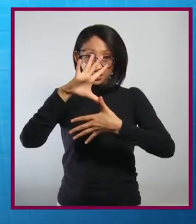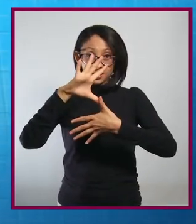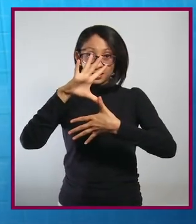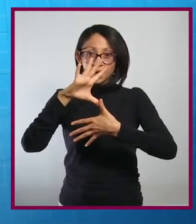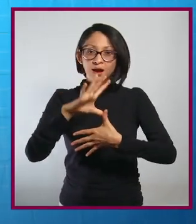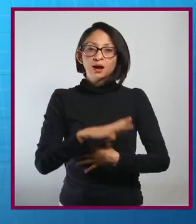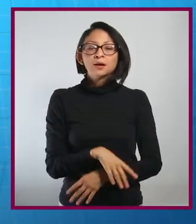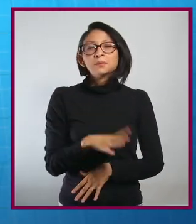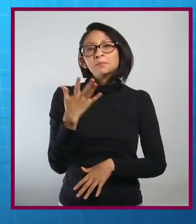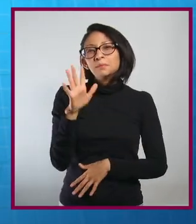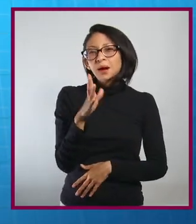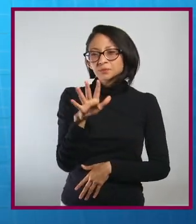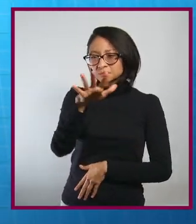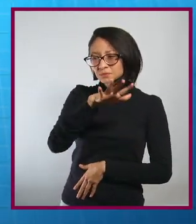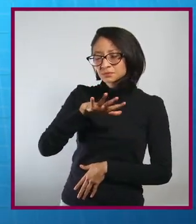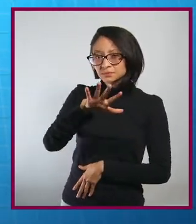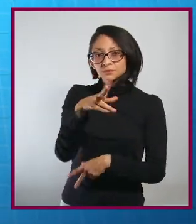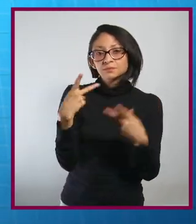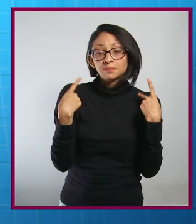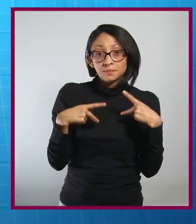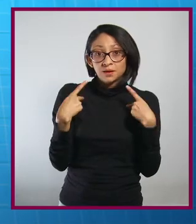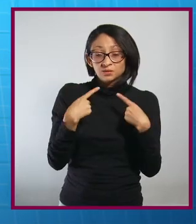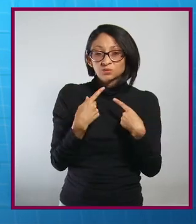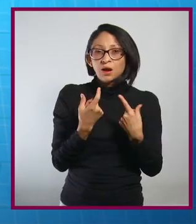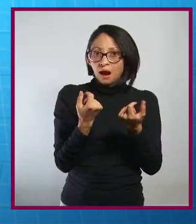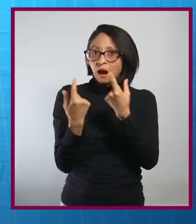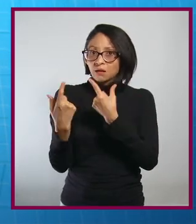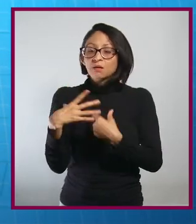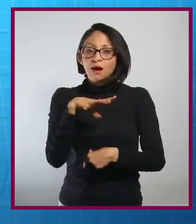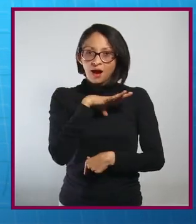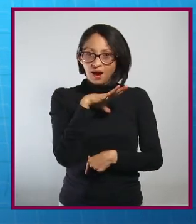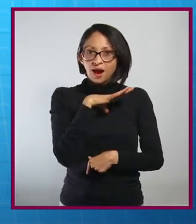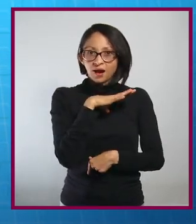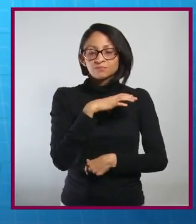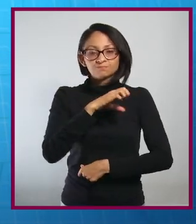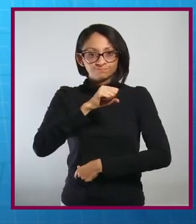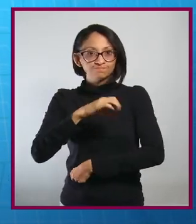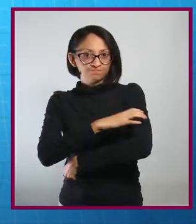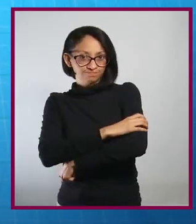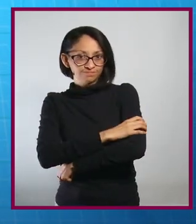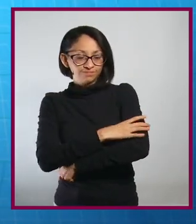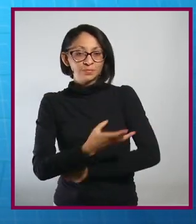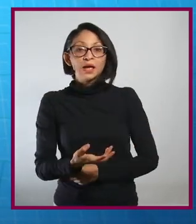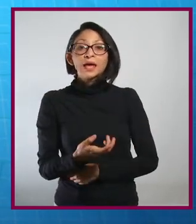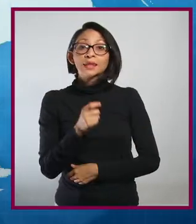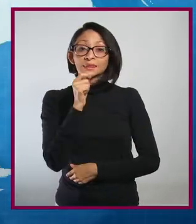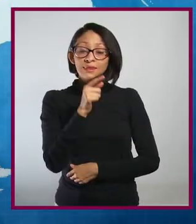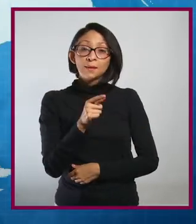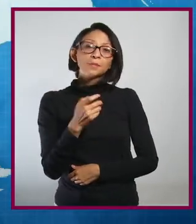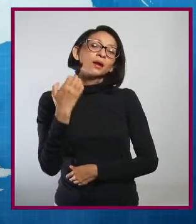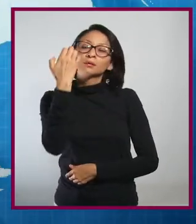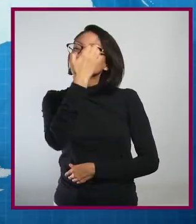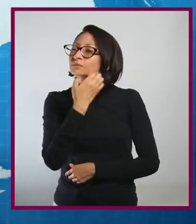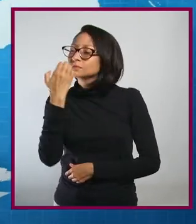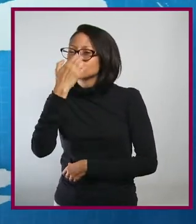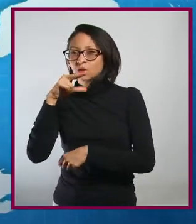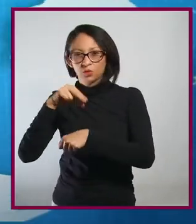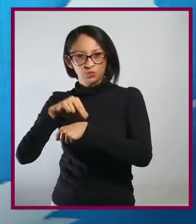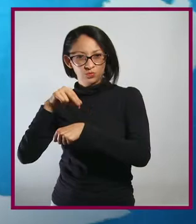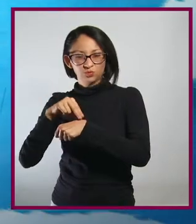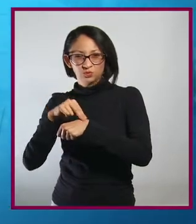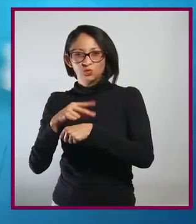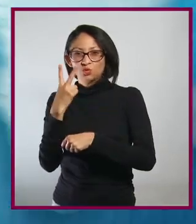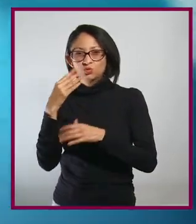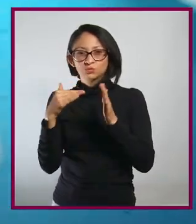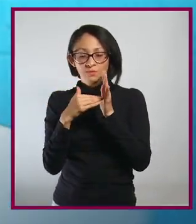América, 1/3 de la población de este continente padece hipertensión. Y según la encuesta nacional de